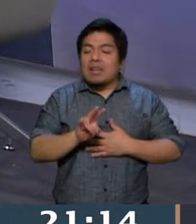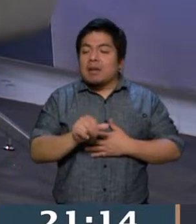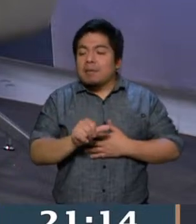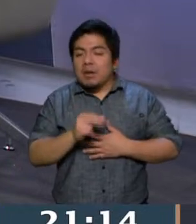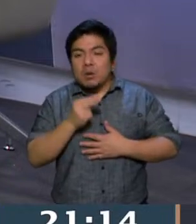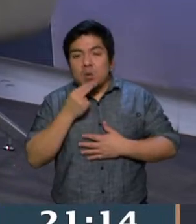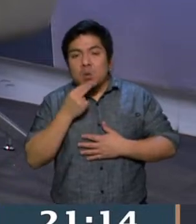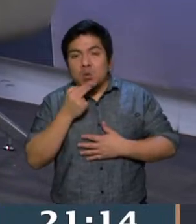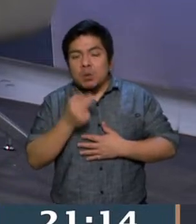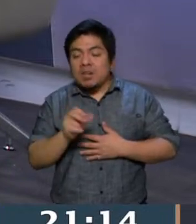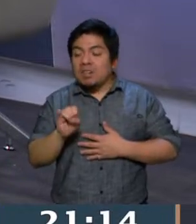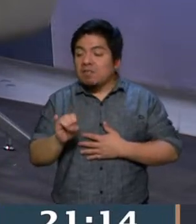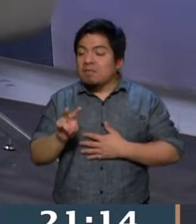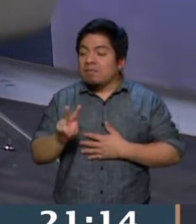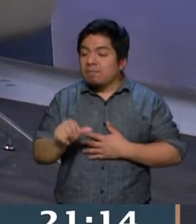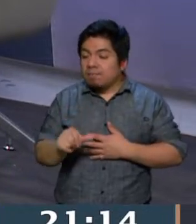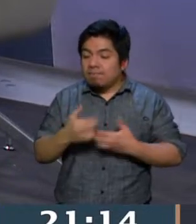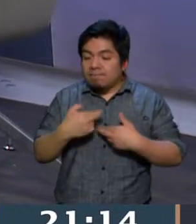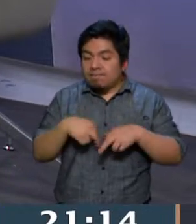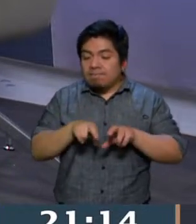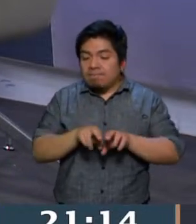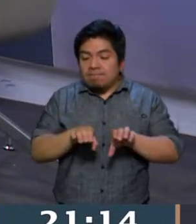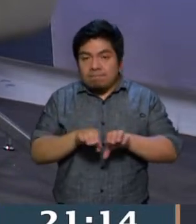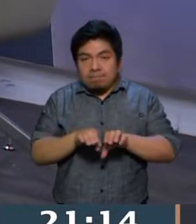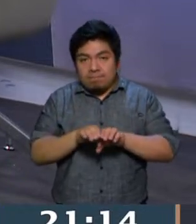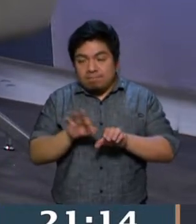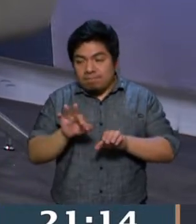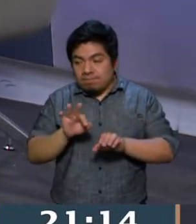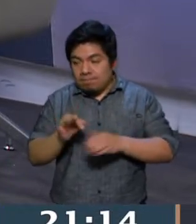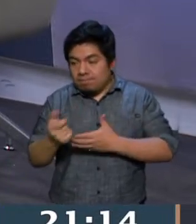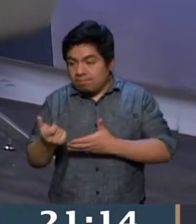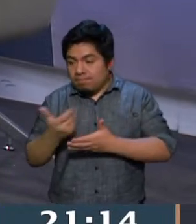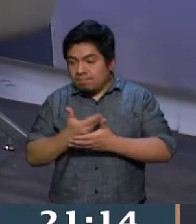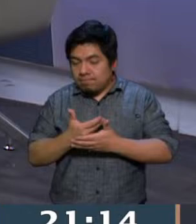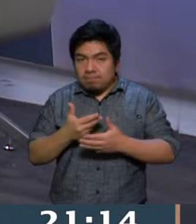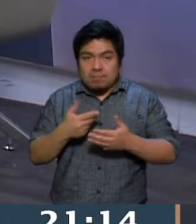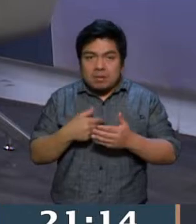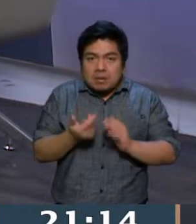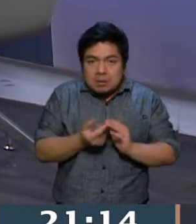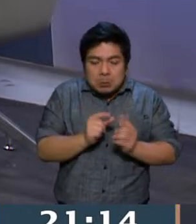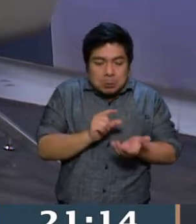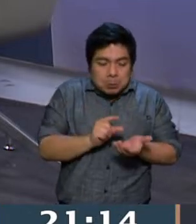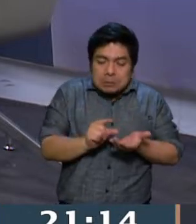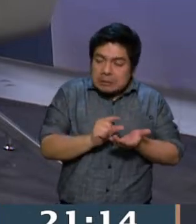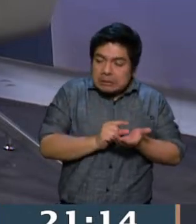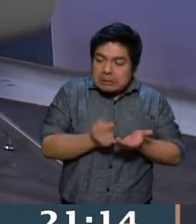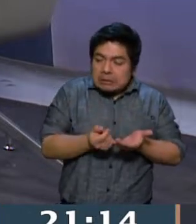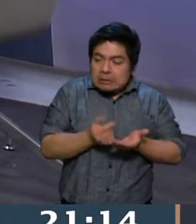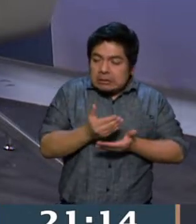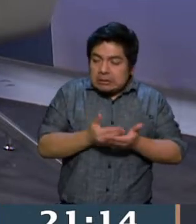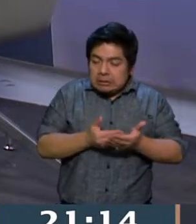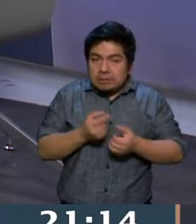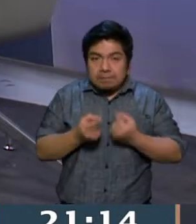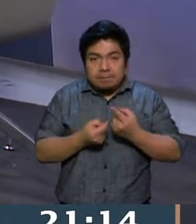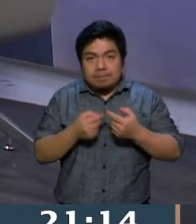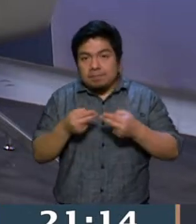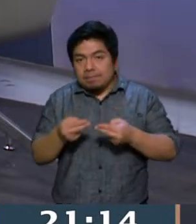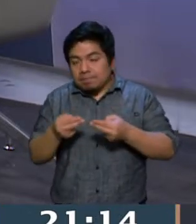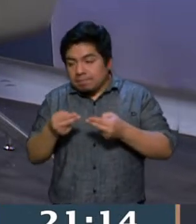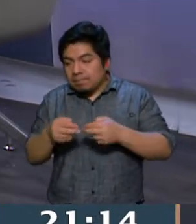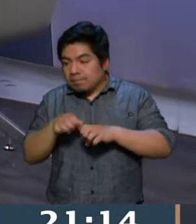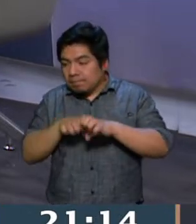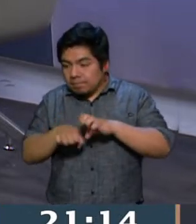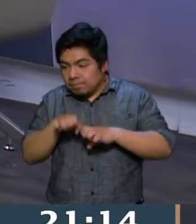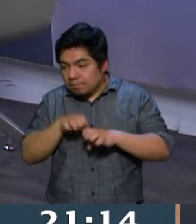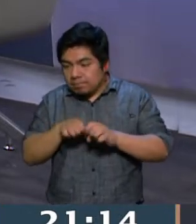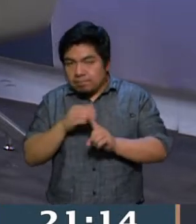el IVA le representa una carga mayor como porcentaje de su ingreso a las personas con menos ingresos. Las pequeñas y medianas empresas